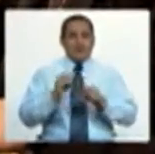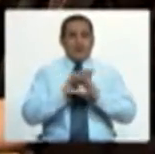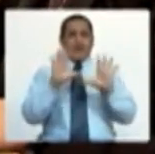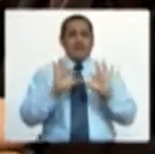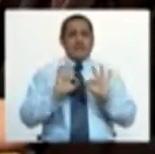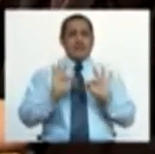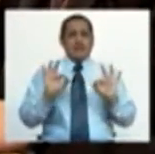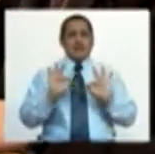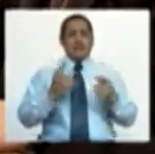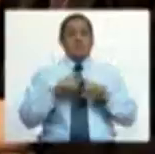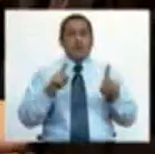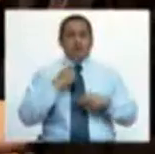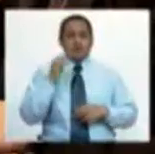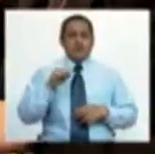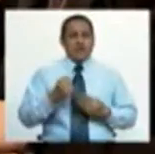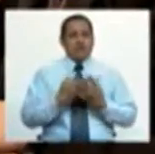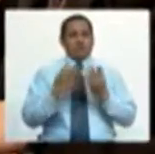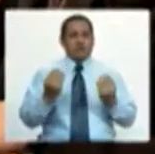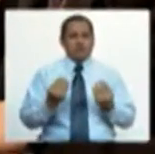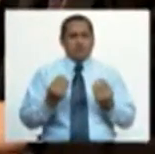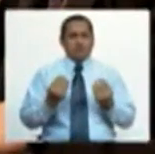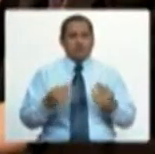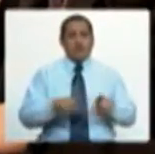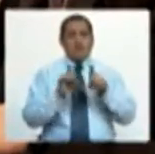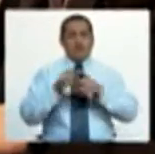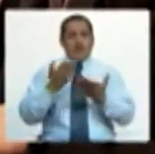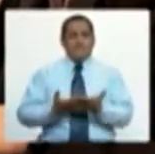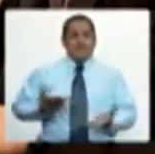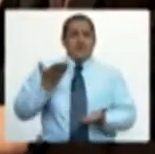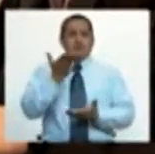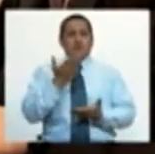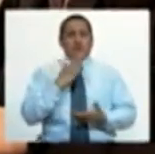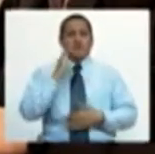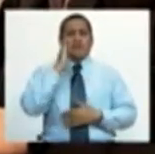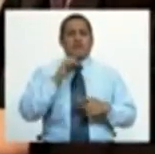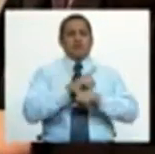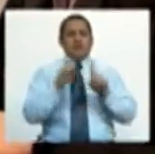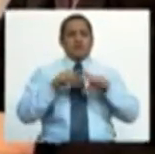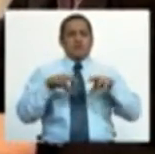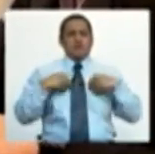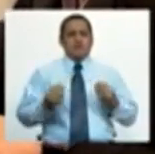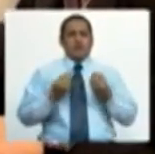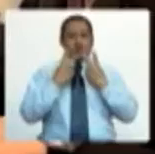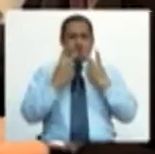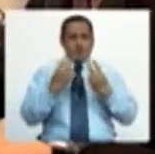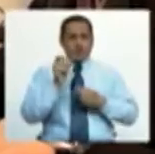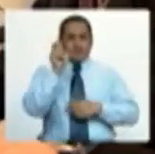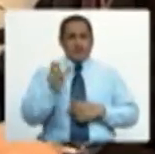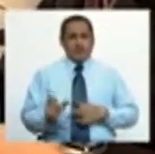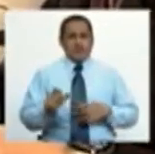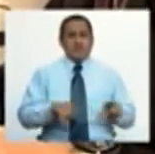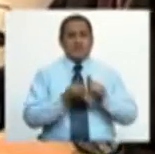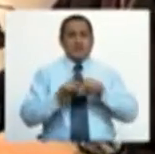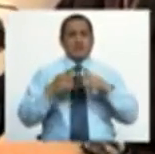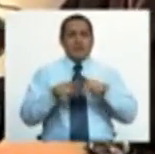claras al respecto, pero sí hay varias apelaciones que se declaran inadmisibles porque no viene el imputado. Bueno, a